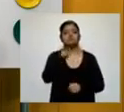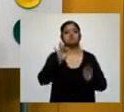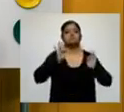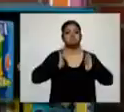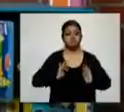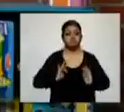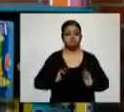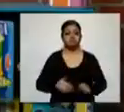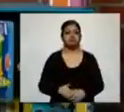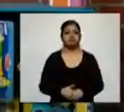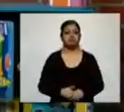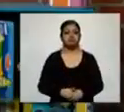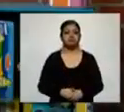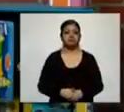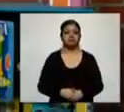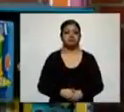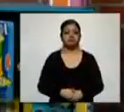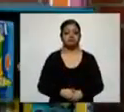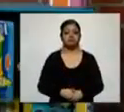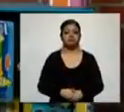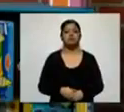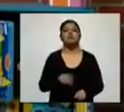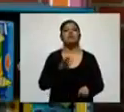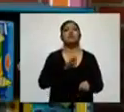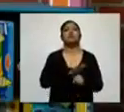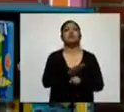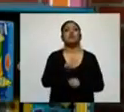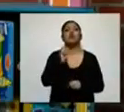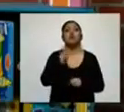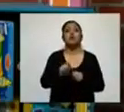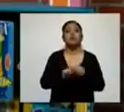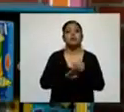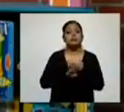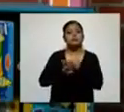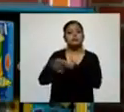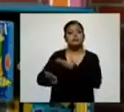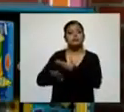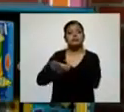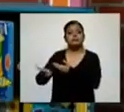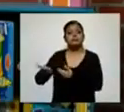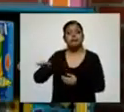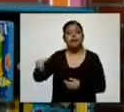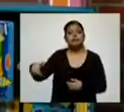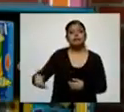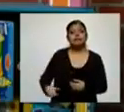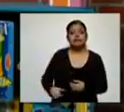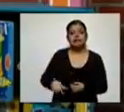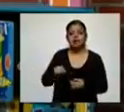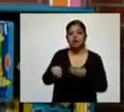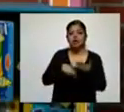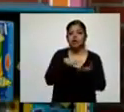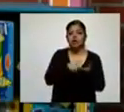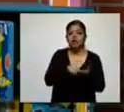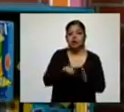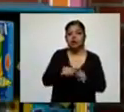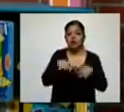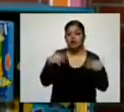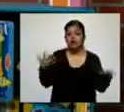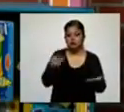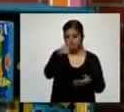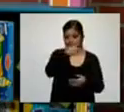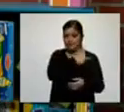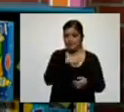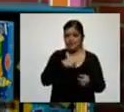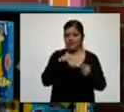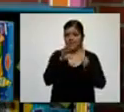calma. ¿Qué medidas de seguridad te ayudan a evitar accidentes en lugares públicos?